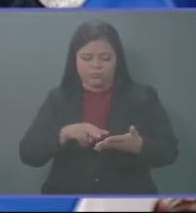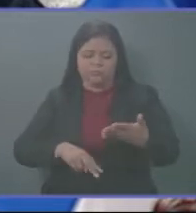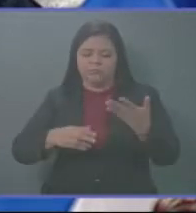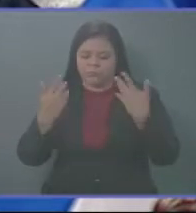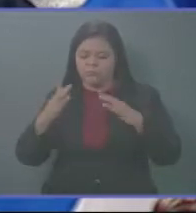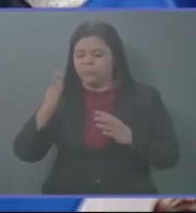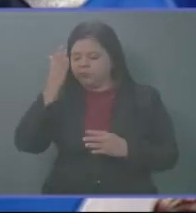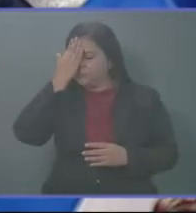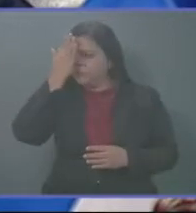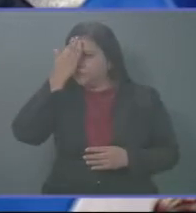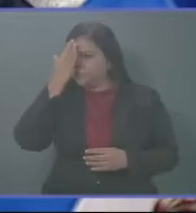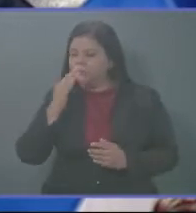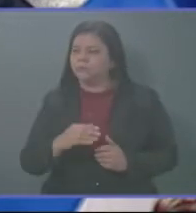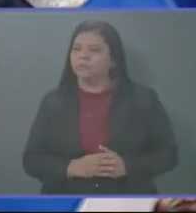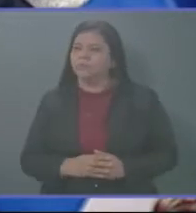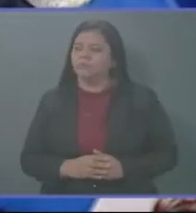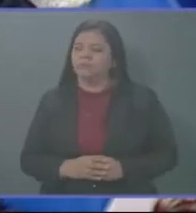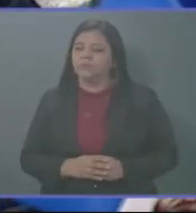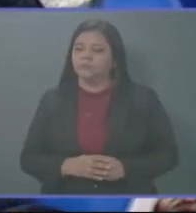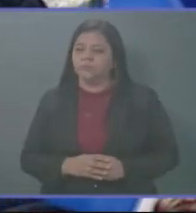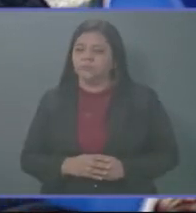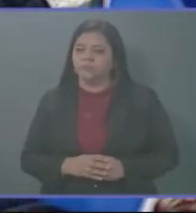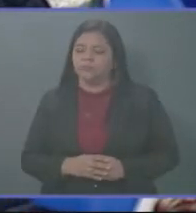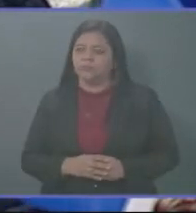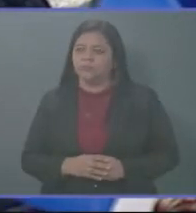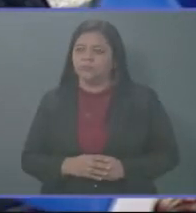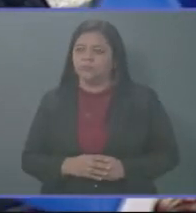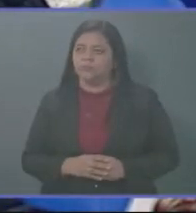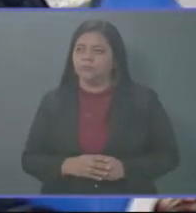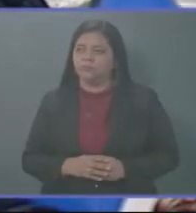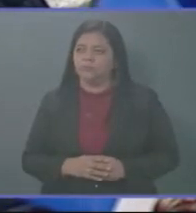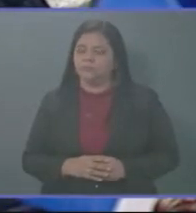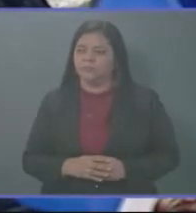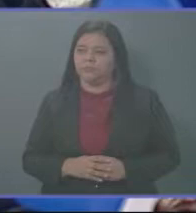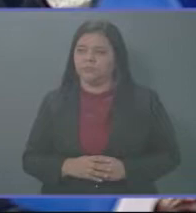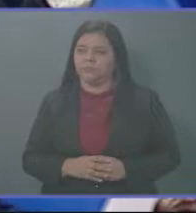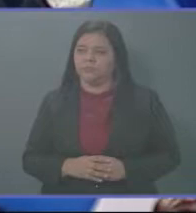por el Ejecutivo a esta Asamblea Legislativa